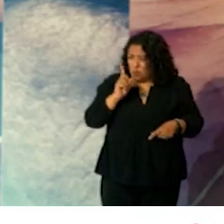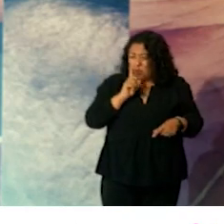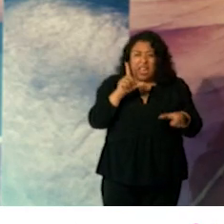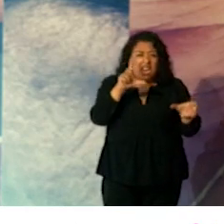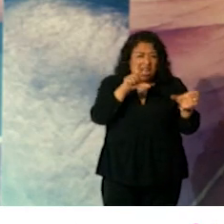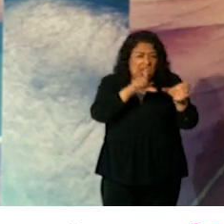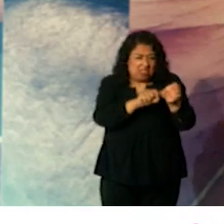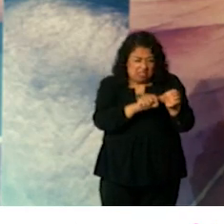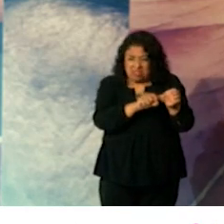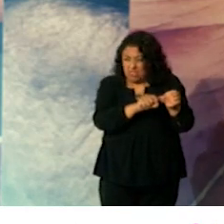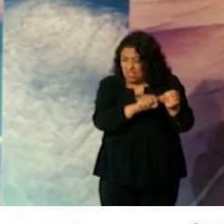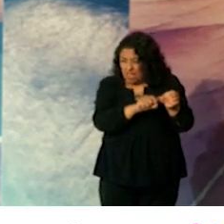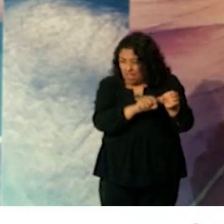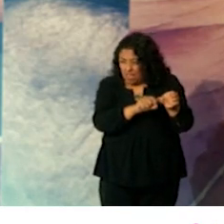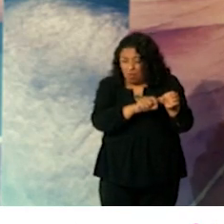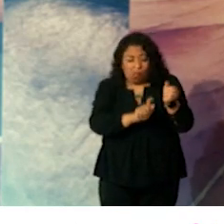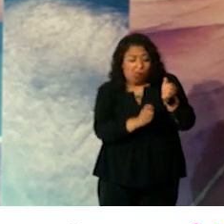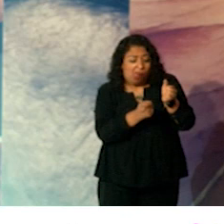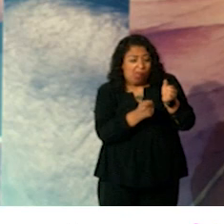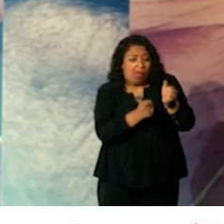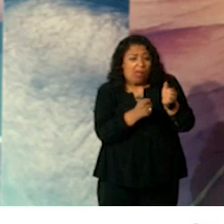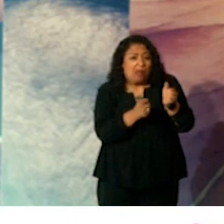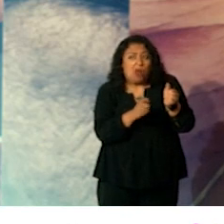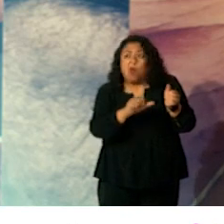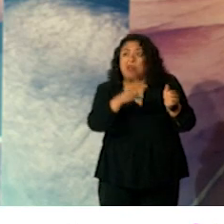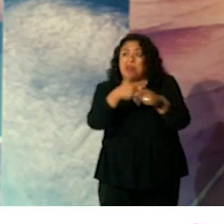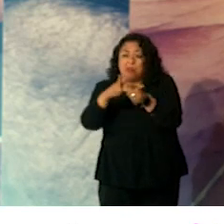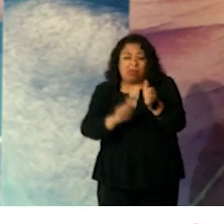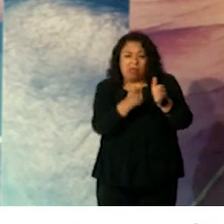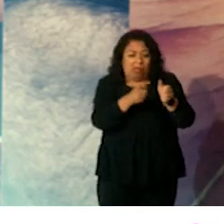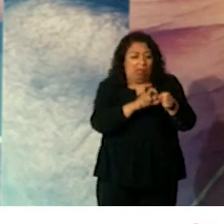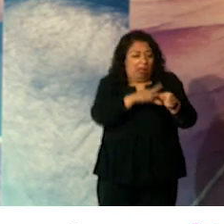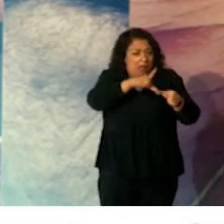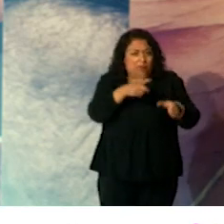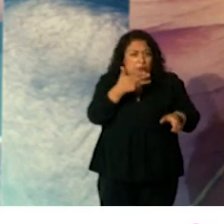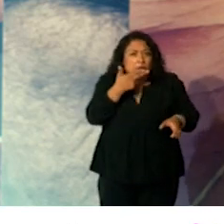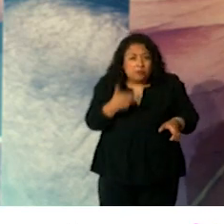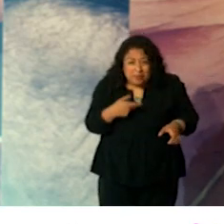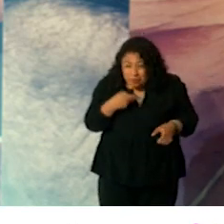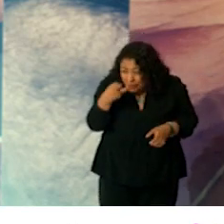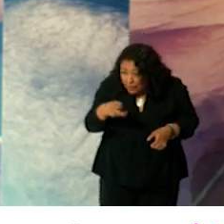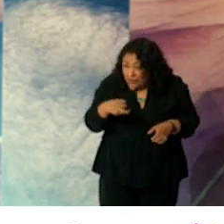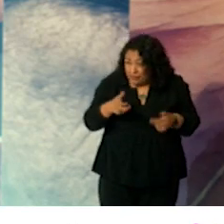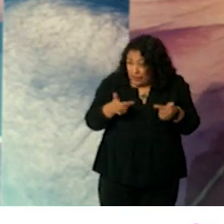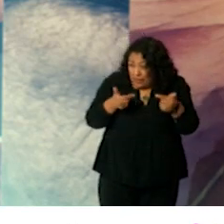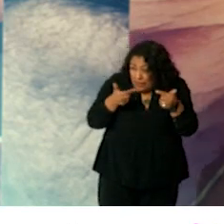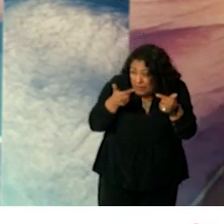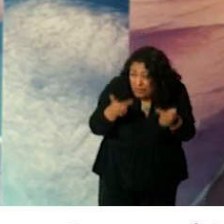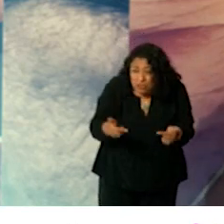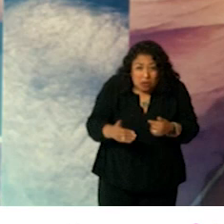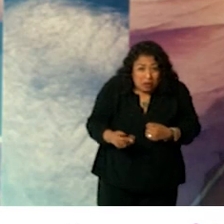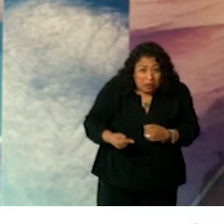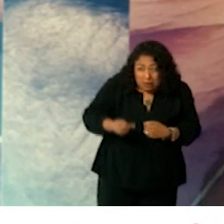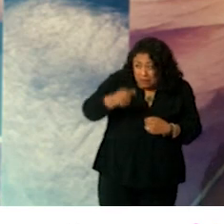candado. Si se abren con cualquier llave ya no sirven. Esas son la generación que vamos a criar o que está